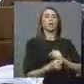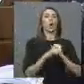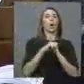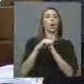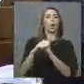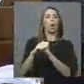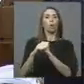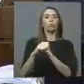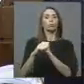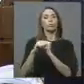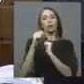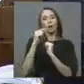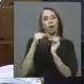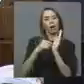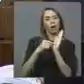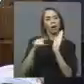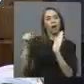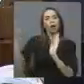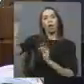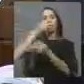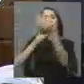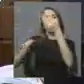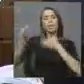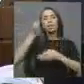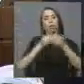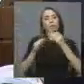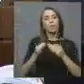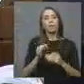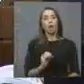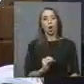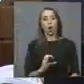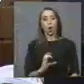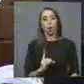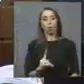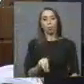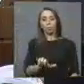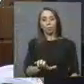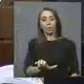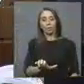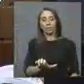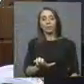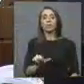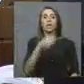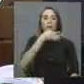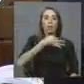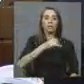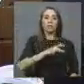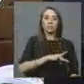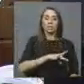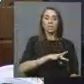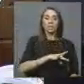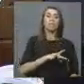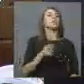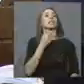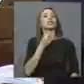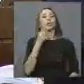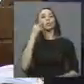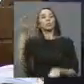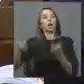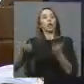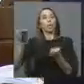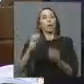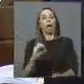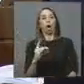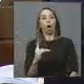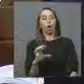corriente de las principales recomendaciones que de la OCD se hacen a Chile y de la cual tanto nos gusta compararnos